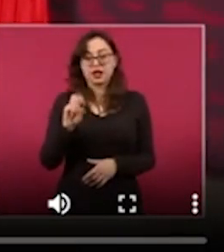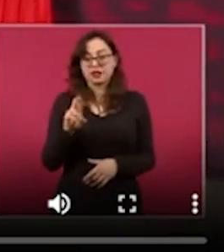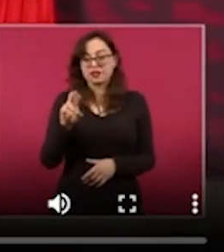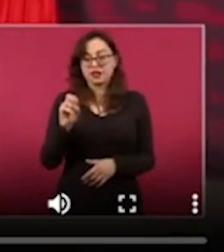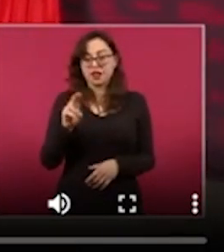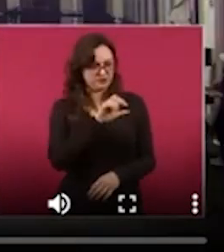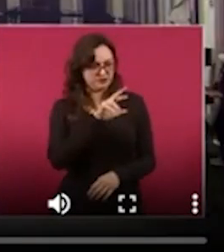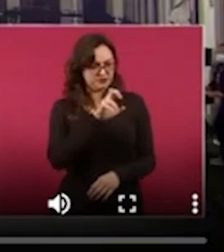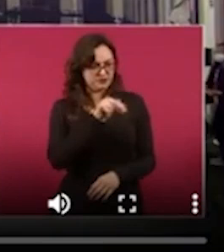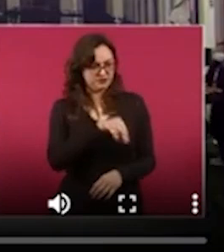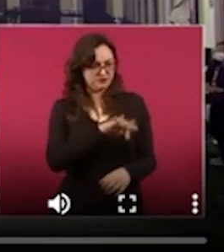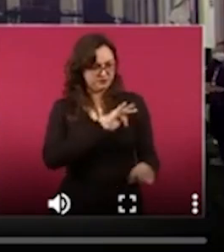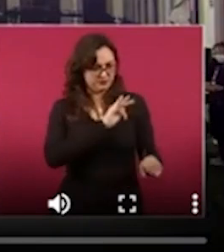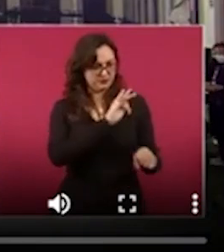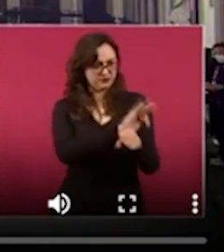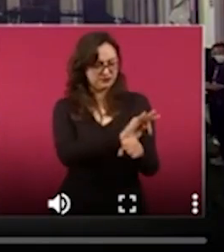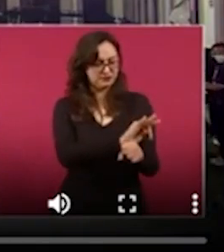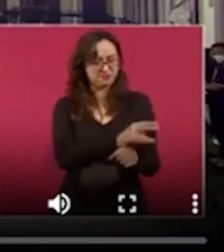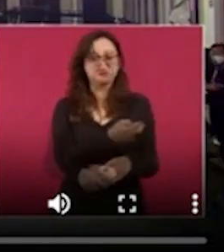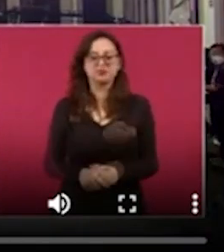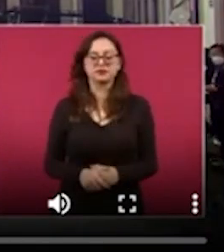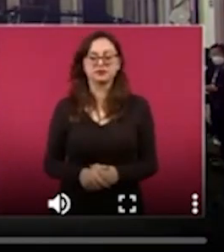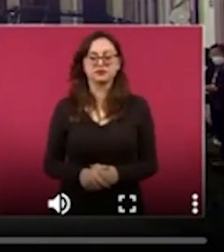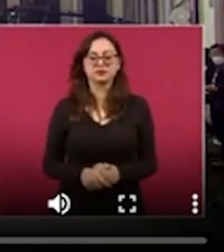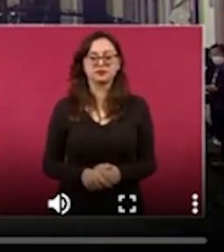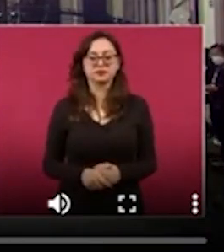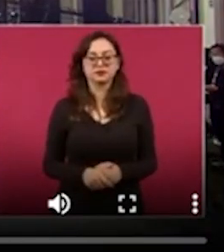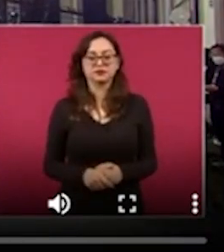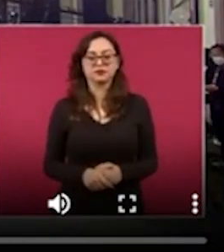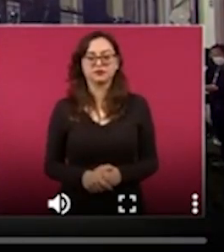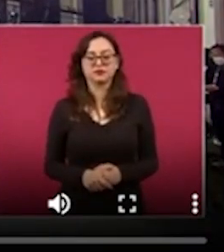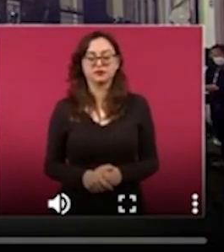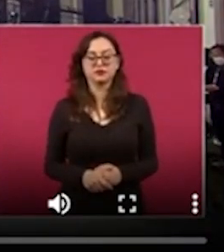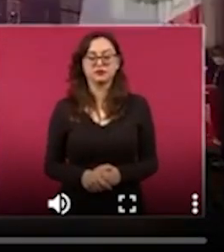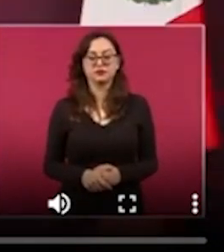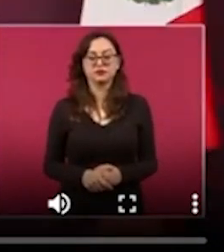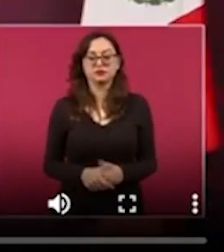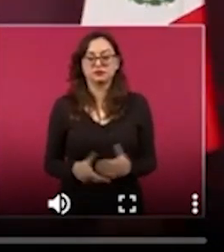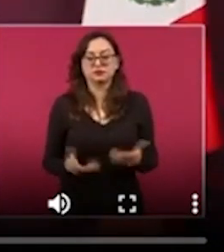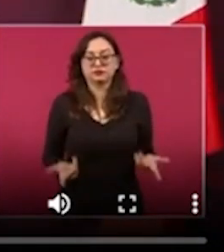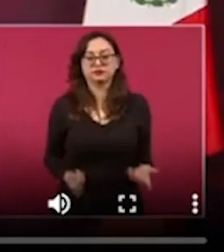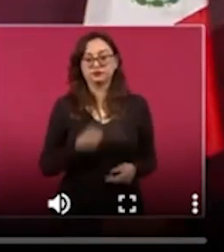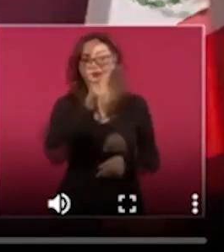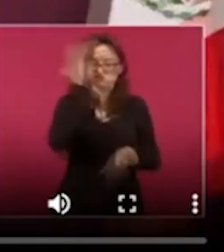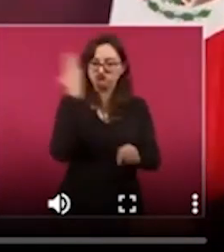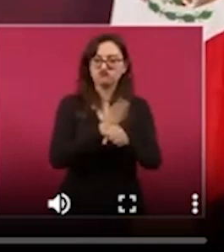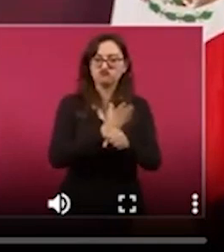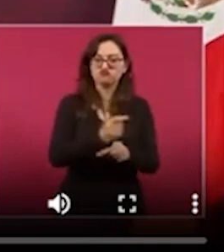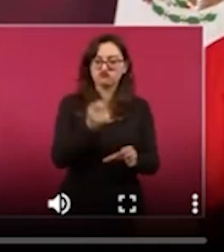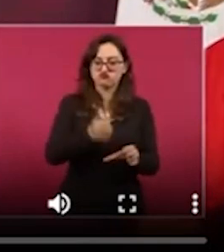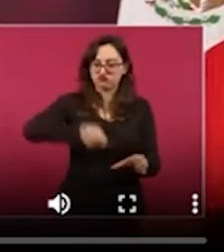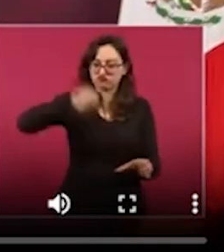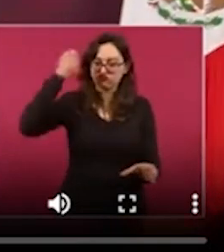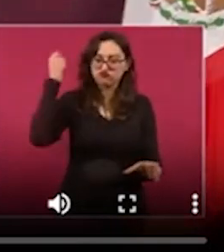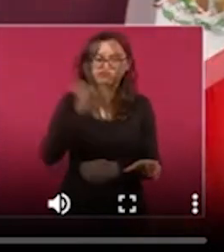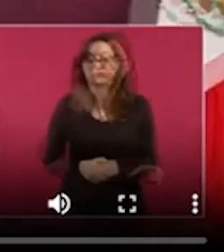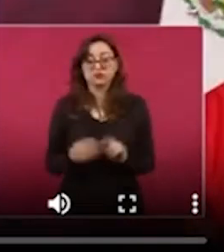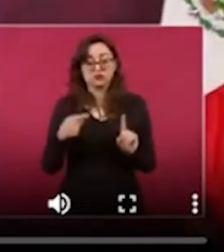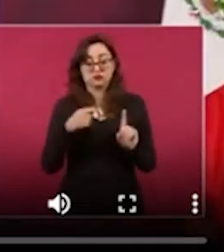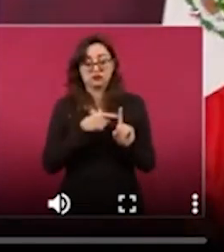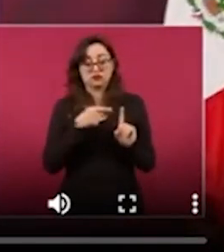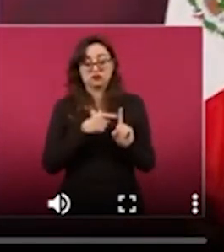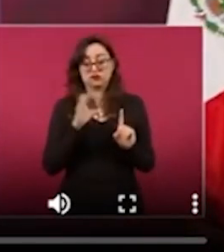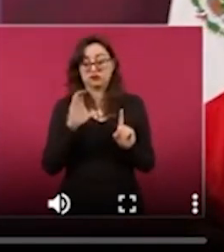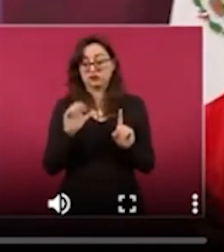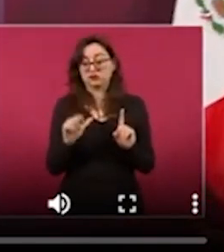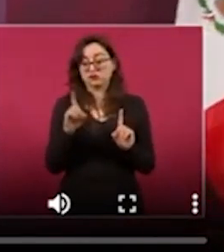defenderlo? O sea, que es importantísimo. Porque lo juzga un tribunal de Estados Unidos y dice Calderón: no